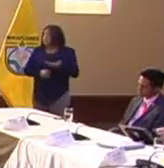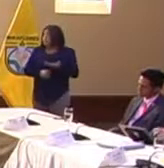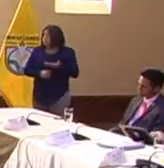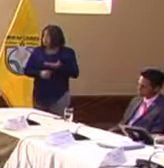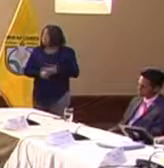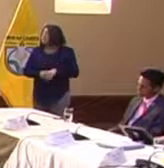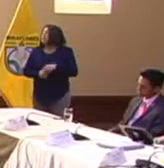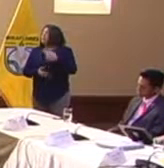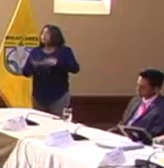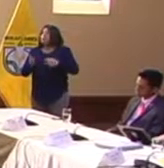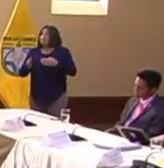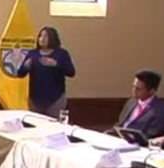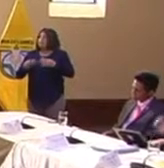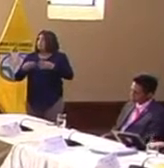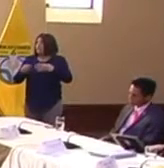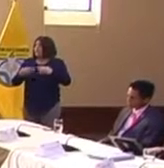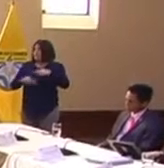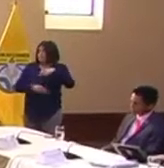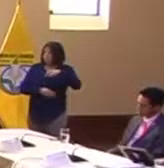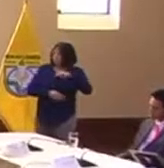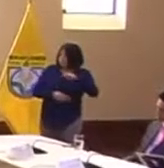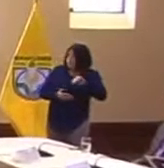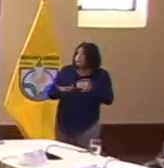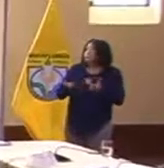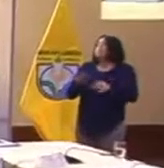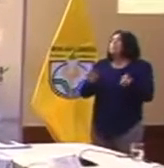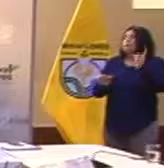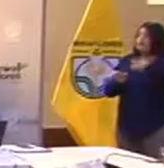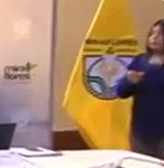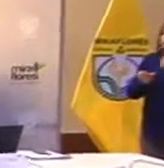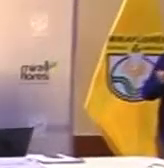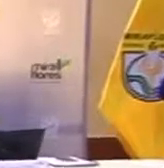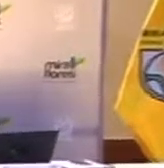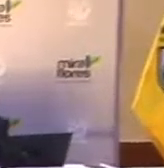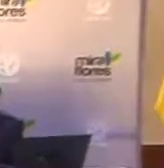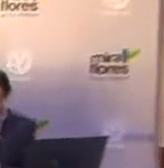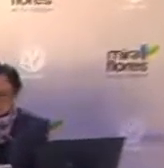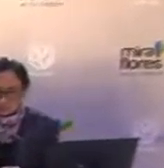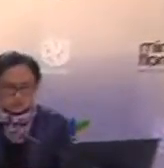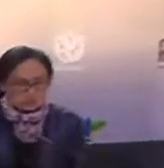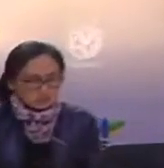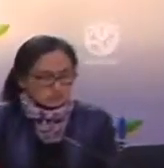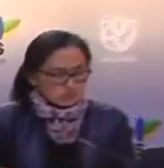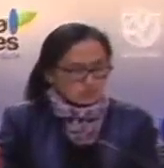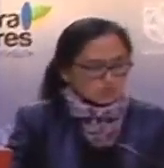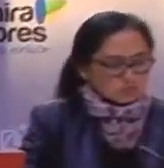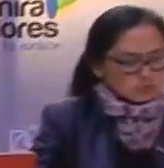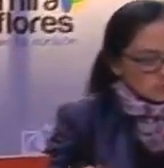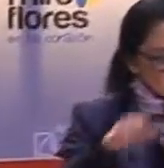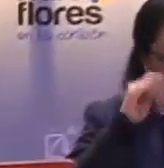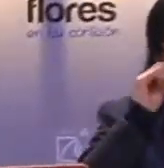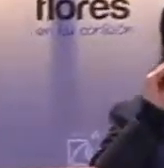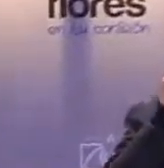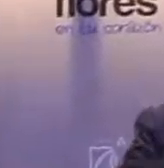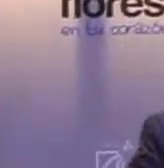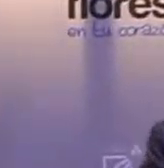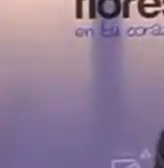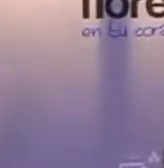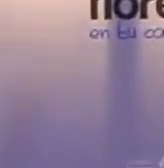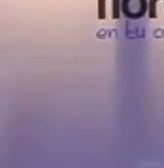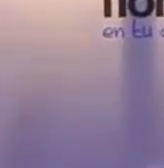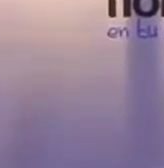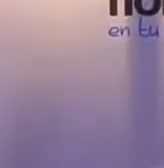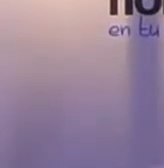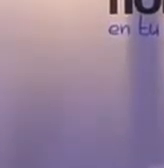del PNUD de Panamá para participar en un evento que se realiza en una provincia que es